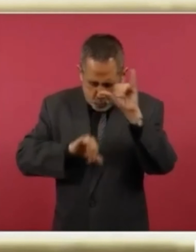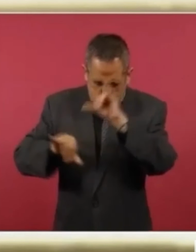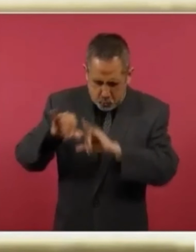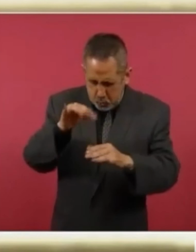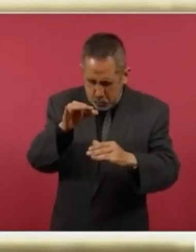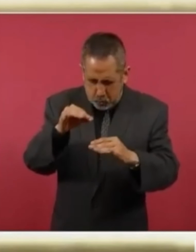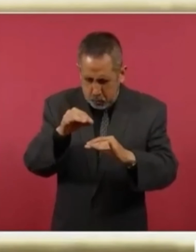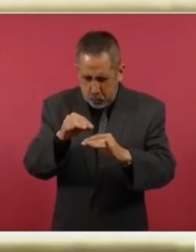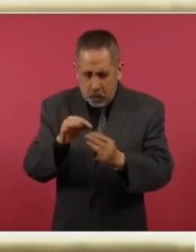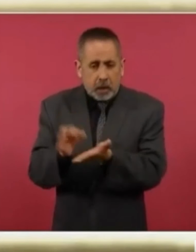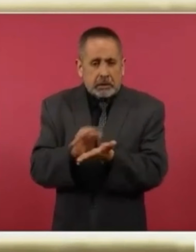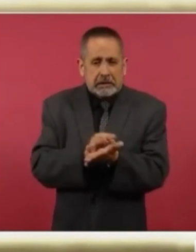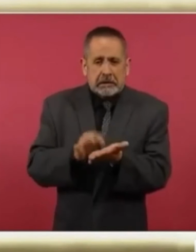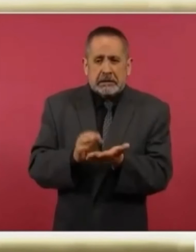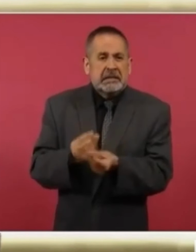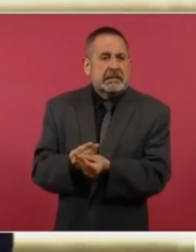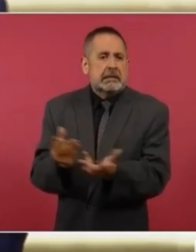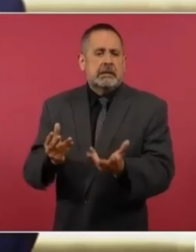Estamos